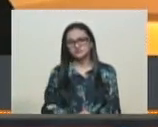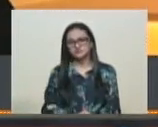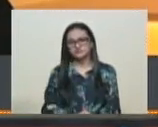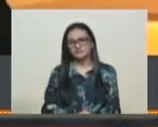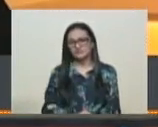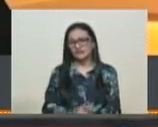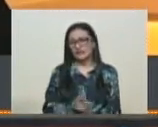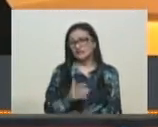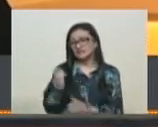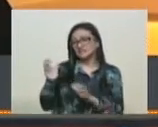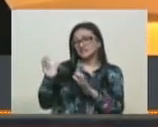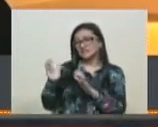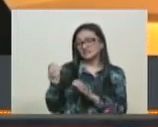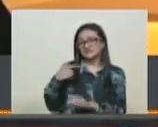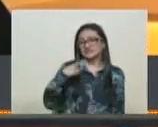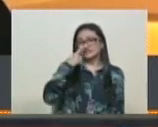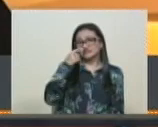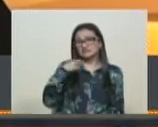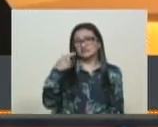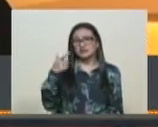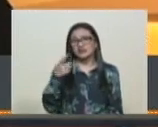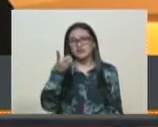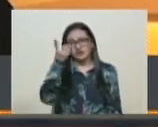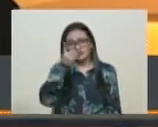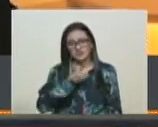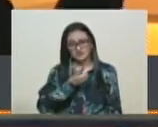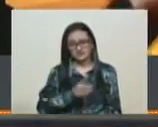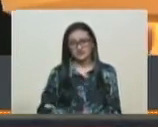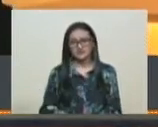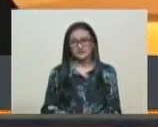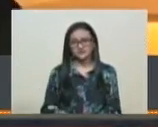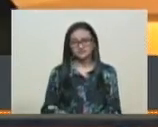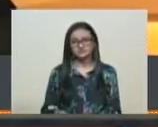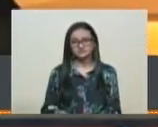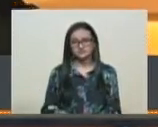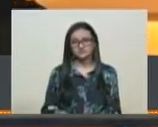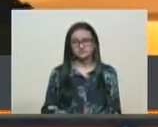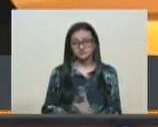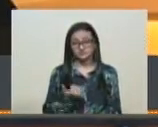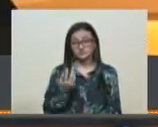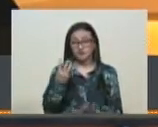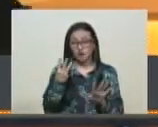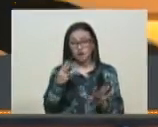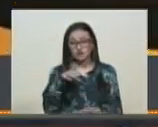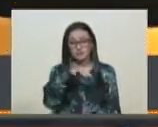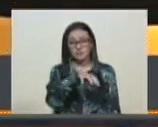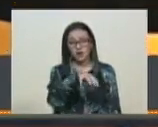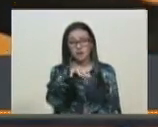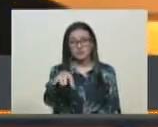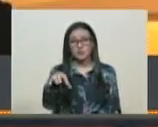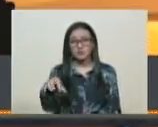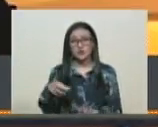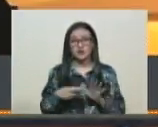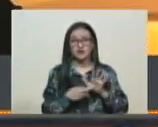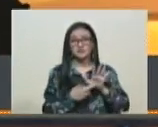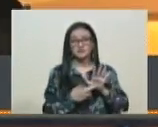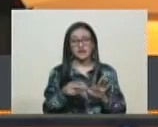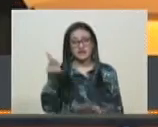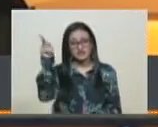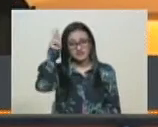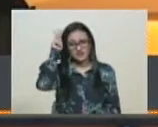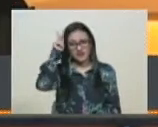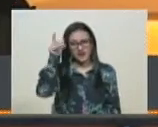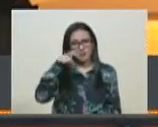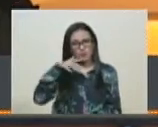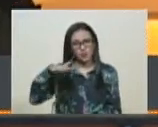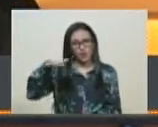penuria derivada de su discapacidad. Bueno, 8 sectores están representados, los pueblos indígenas, nuestros